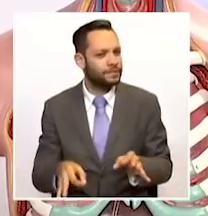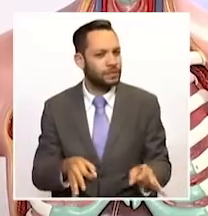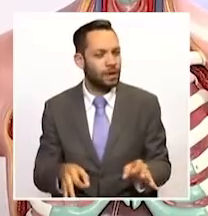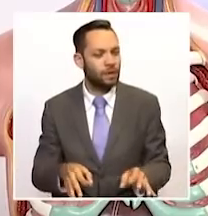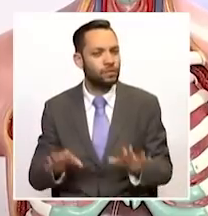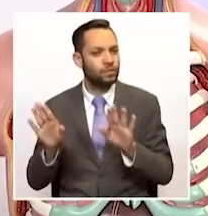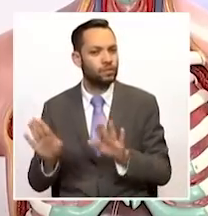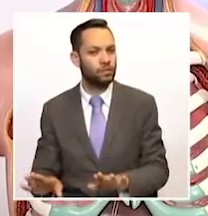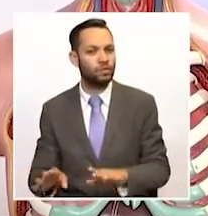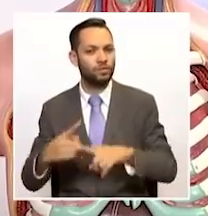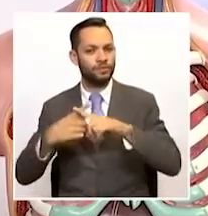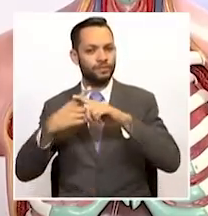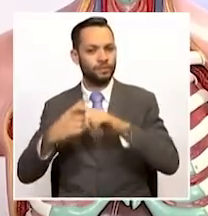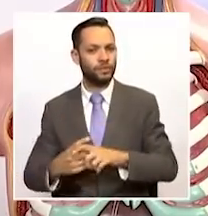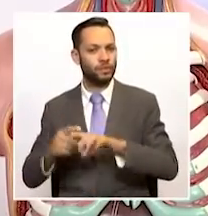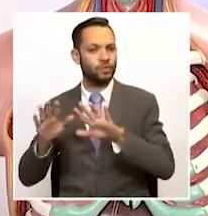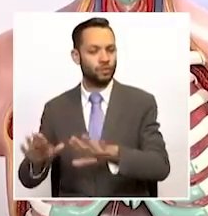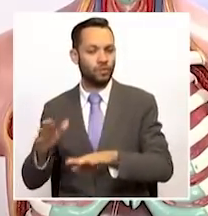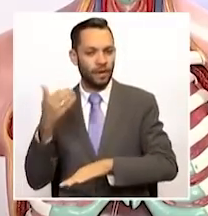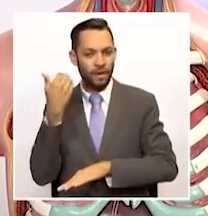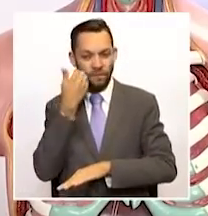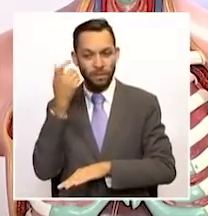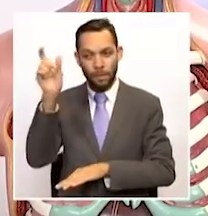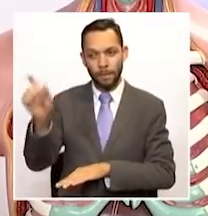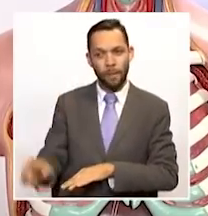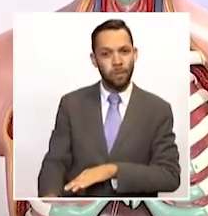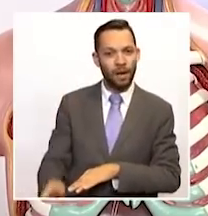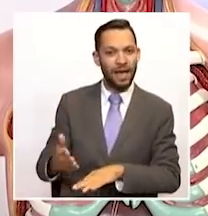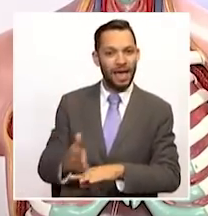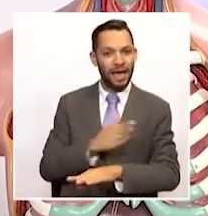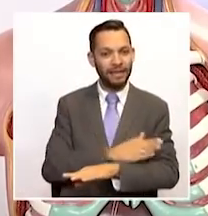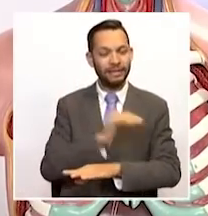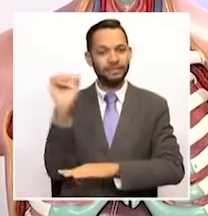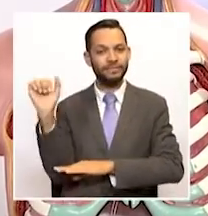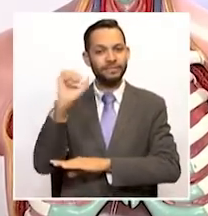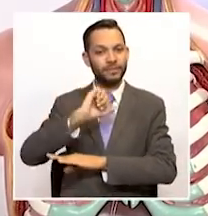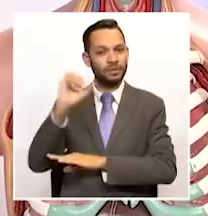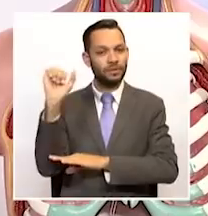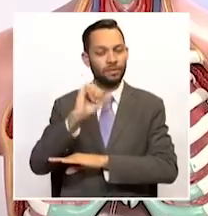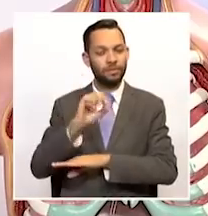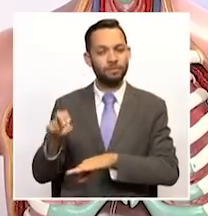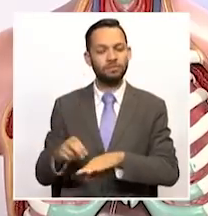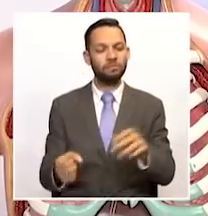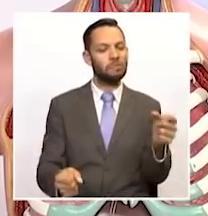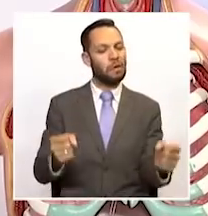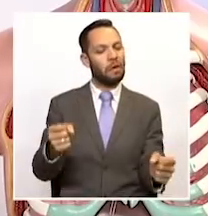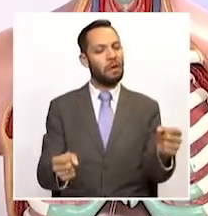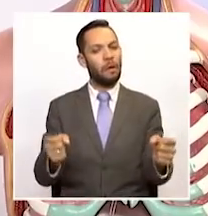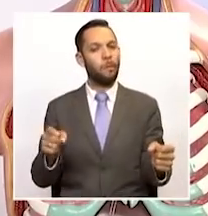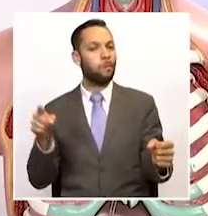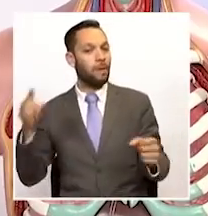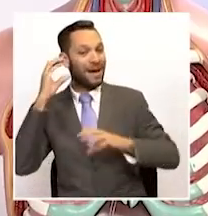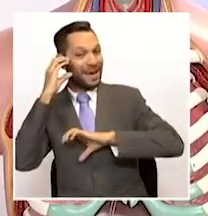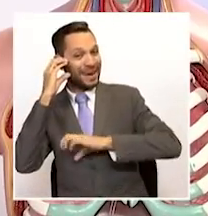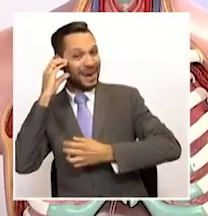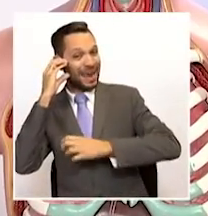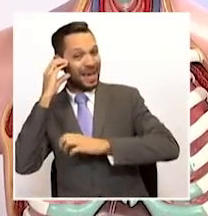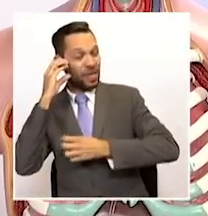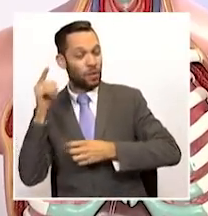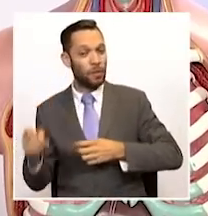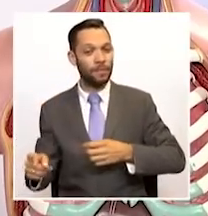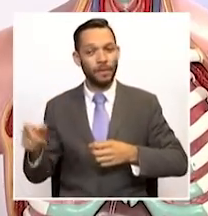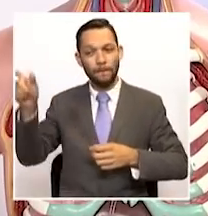patología que en estos días que venía en el carro escuché en la fm a unos pacientes